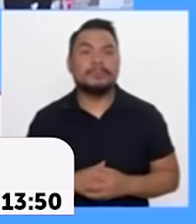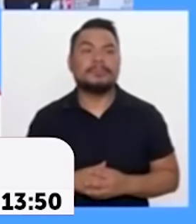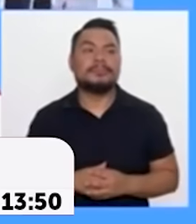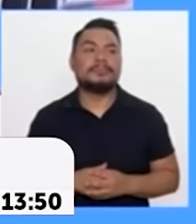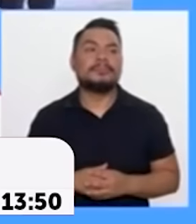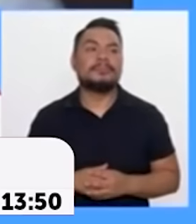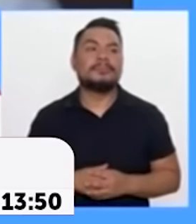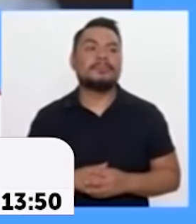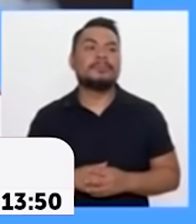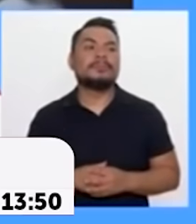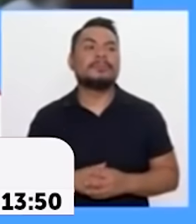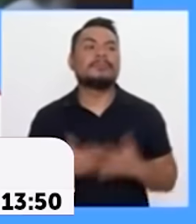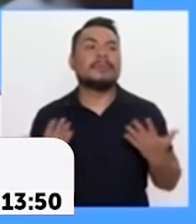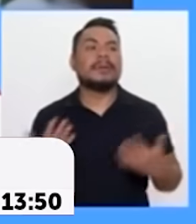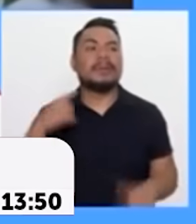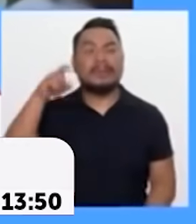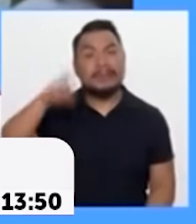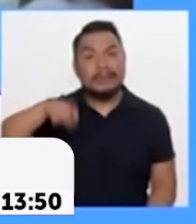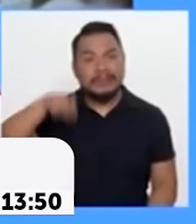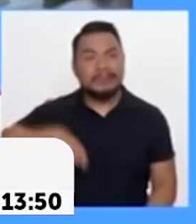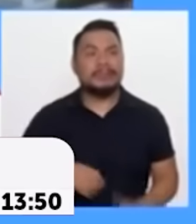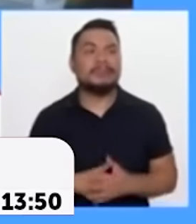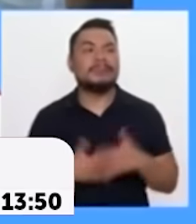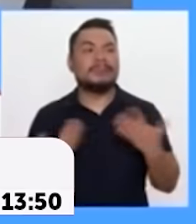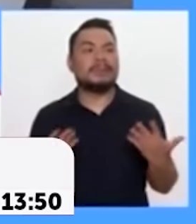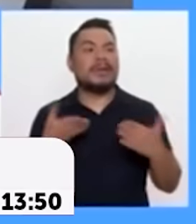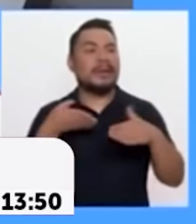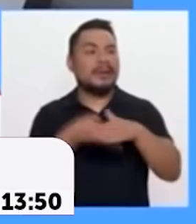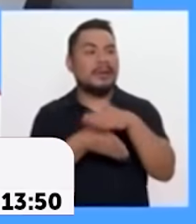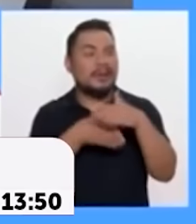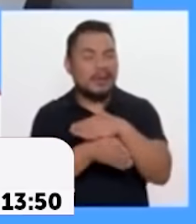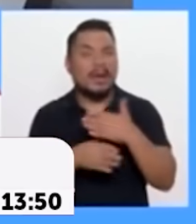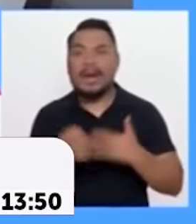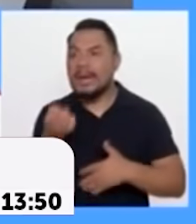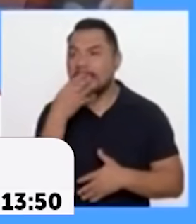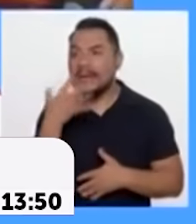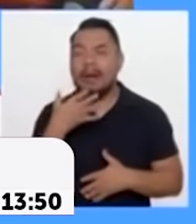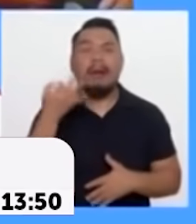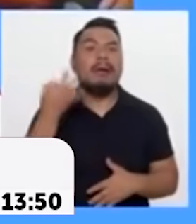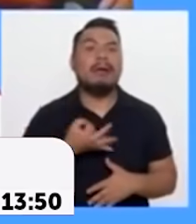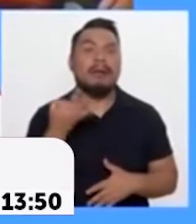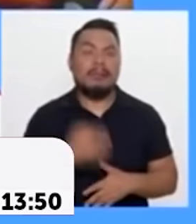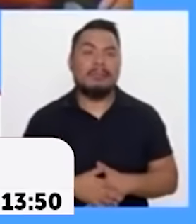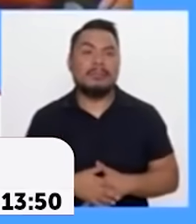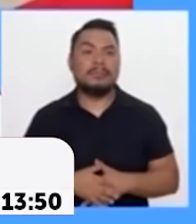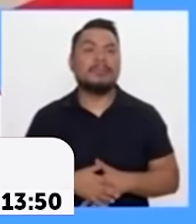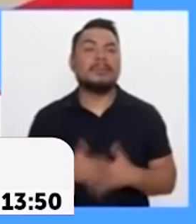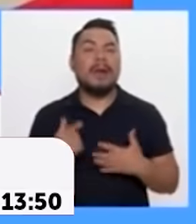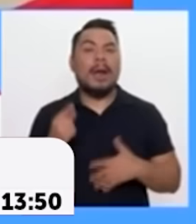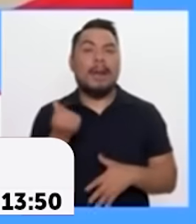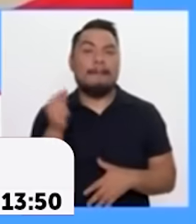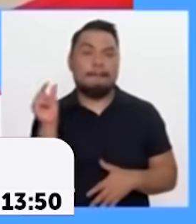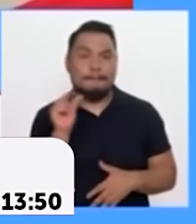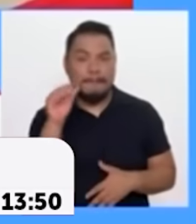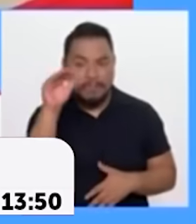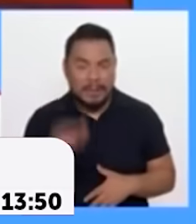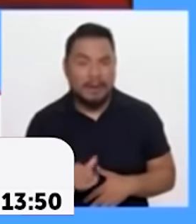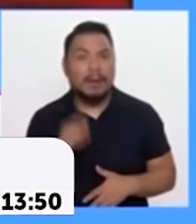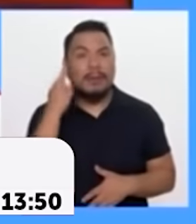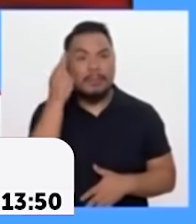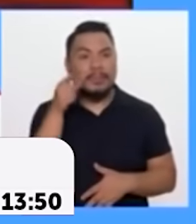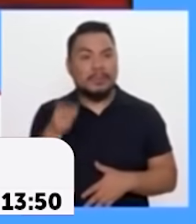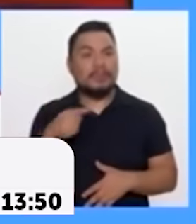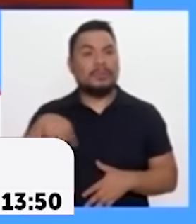Es necesario el acceso a medicamentos de calidad a bajo costo. Por ello estamos